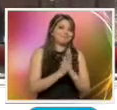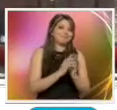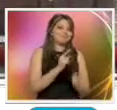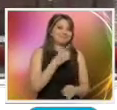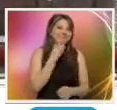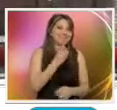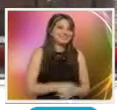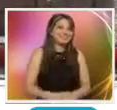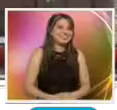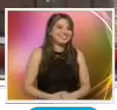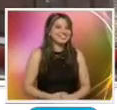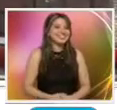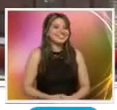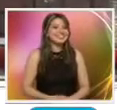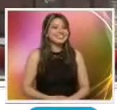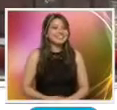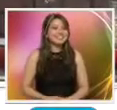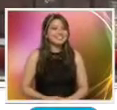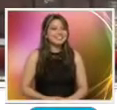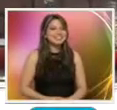bien.